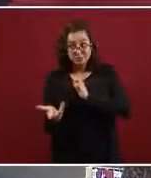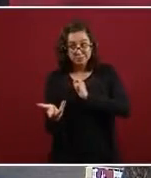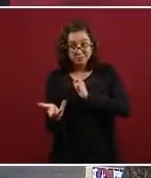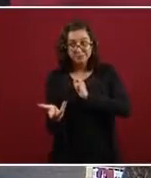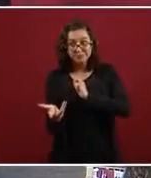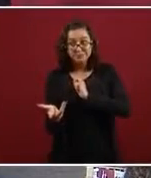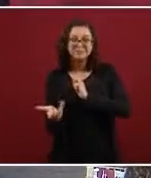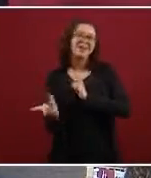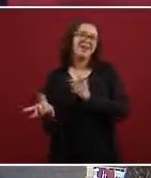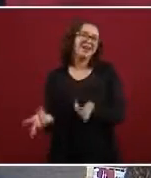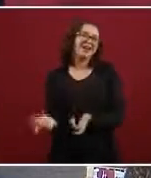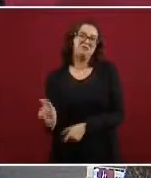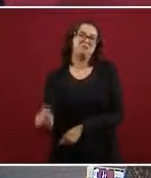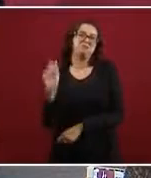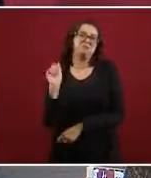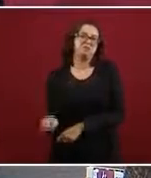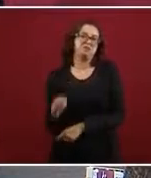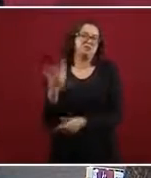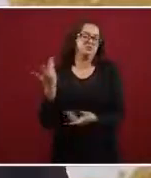Pues lo mismo,